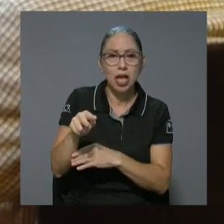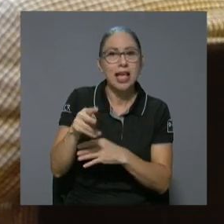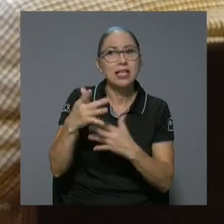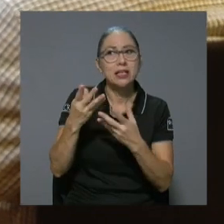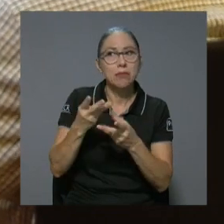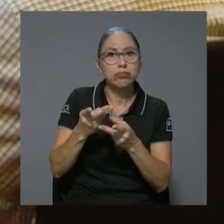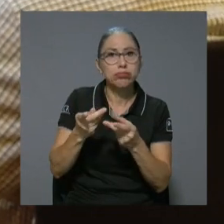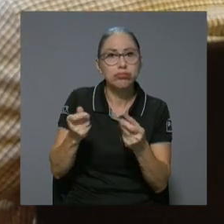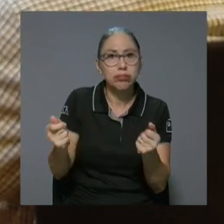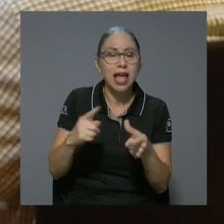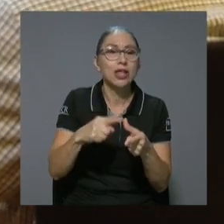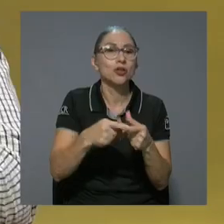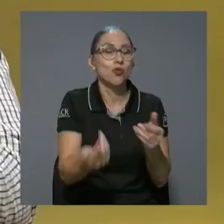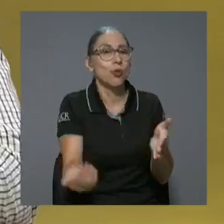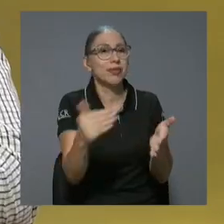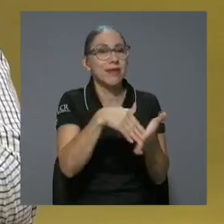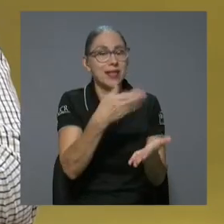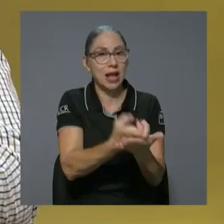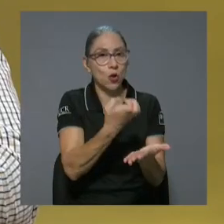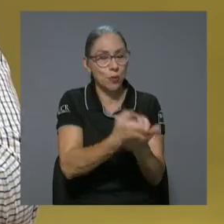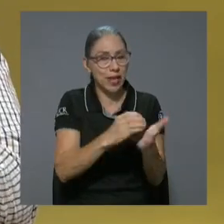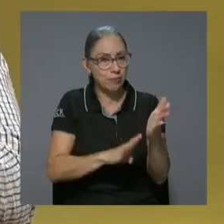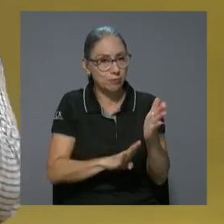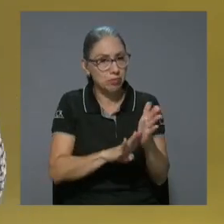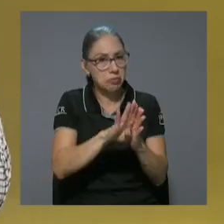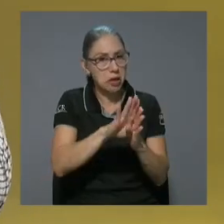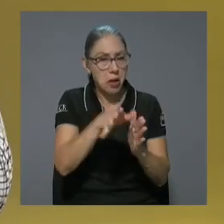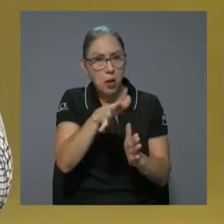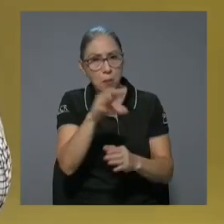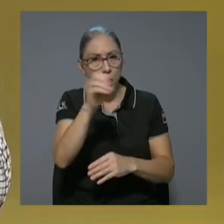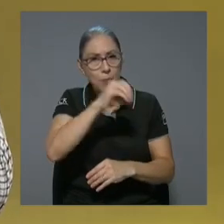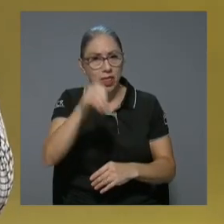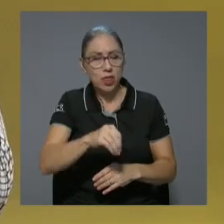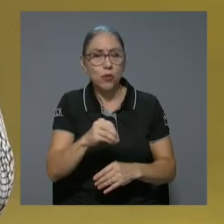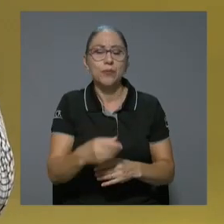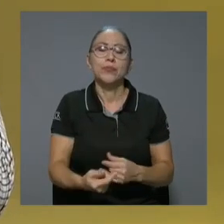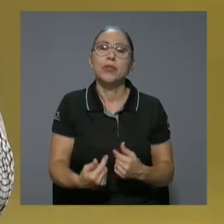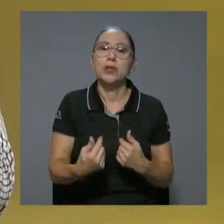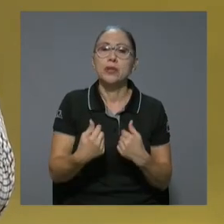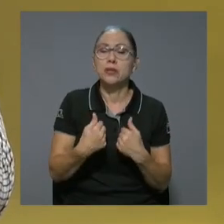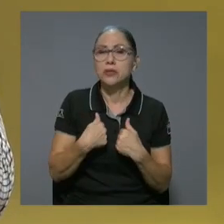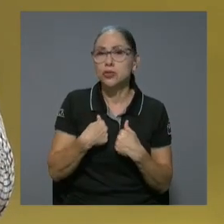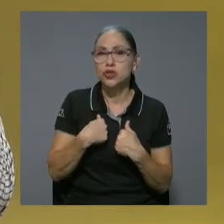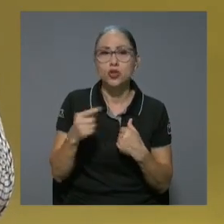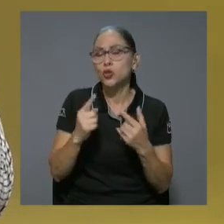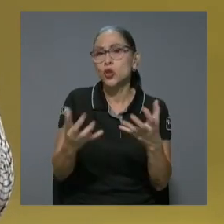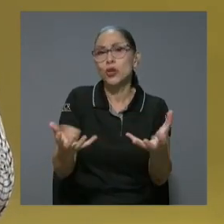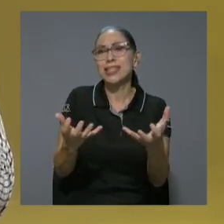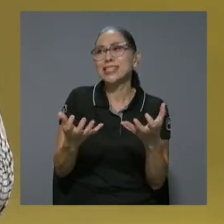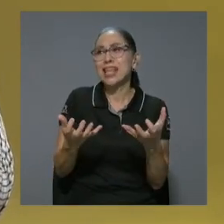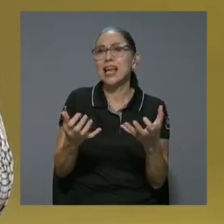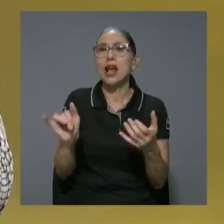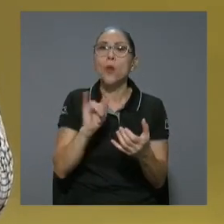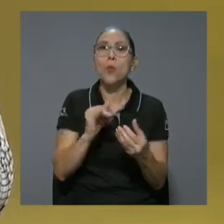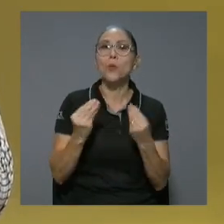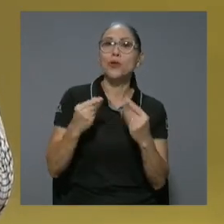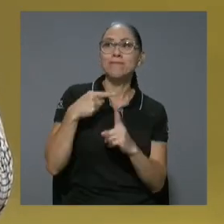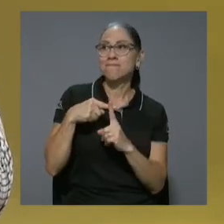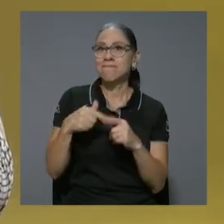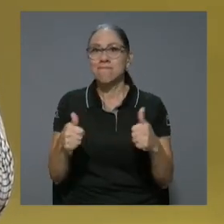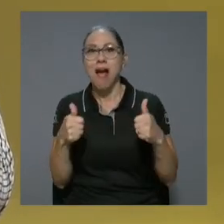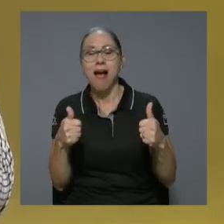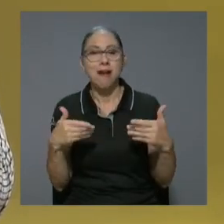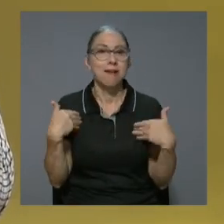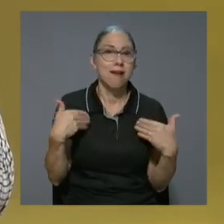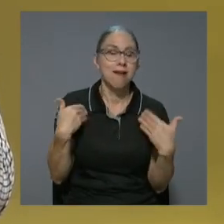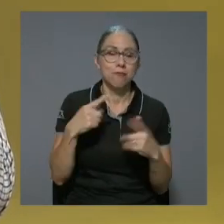poco el crecimiento promedio. Ahora, yo no quisiera parecer excesivamente optimista en el